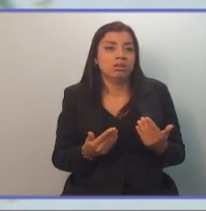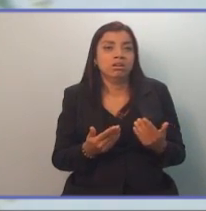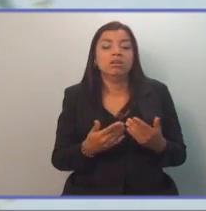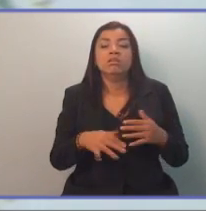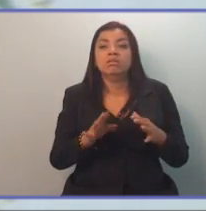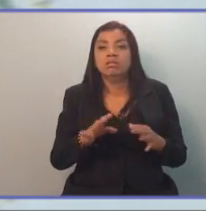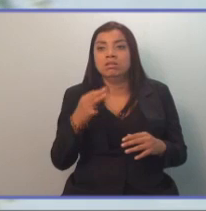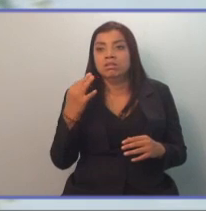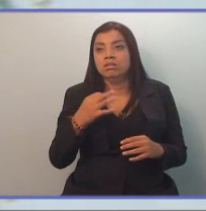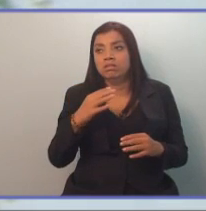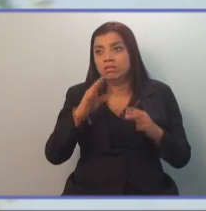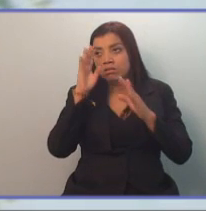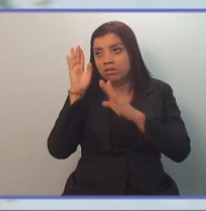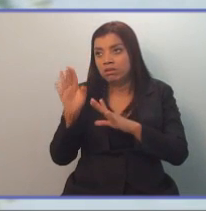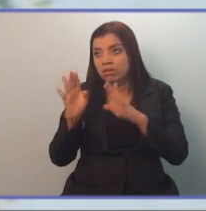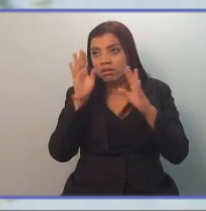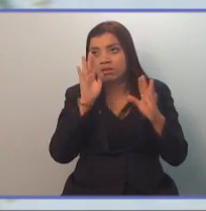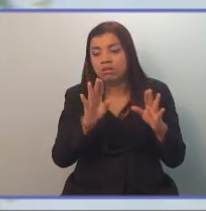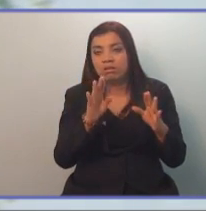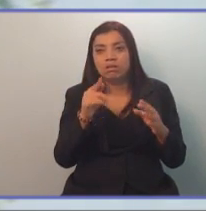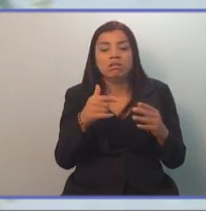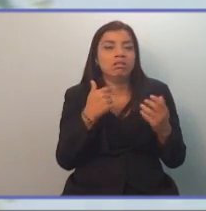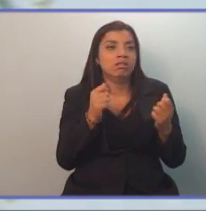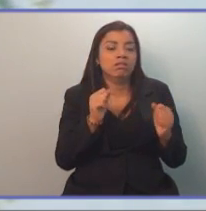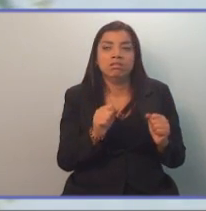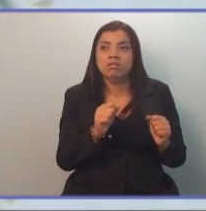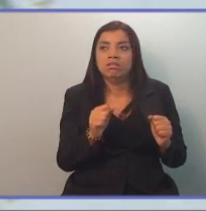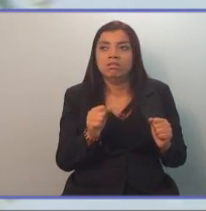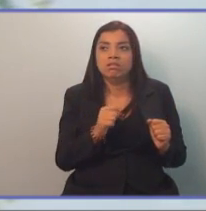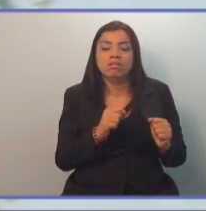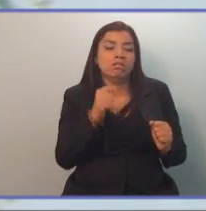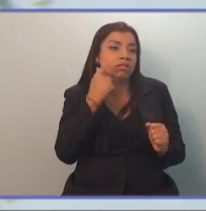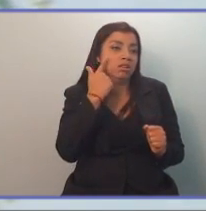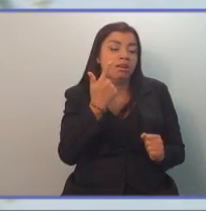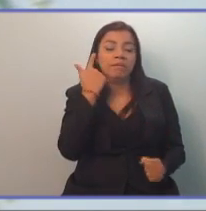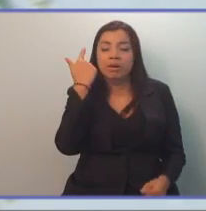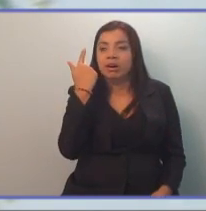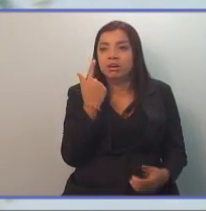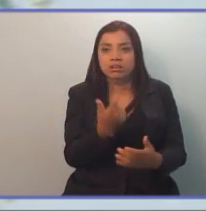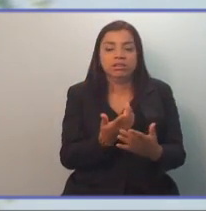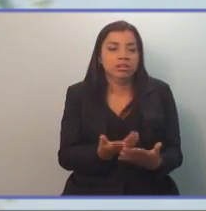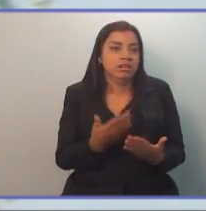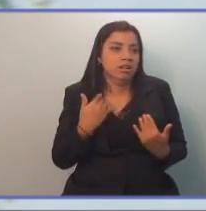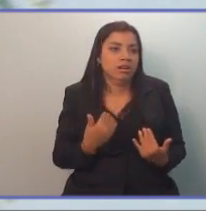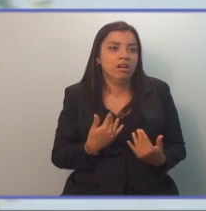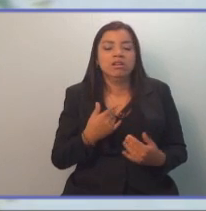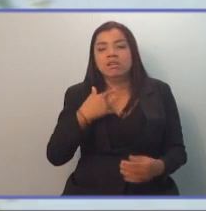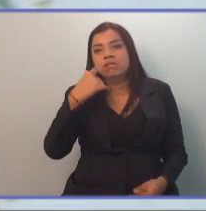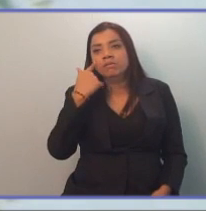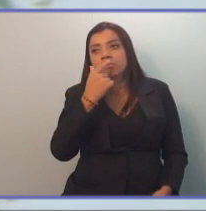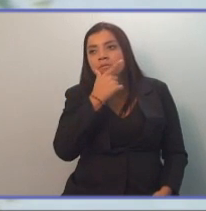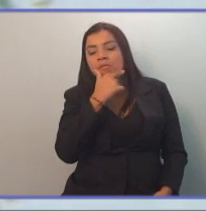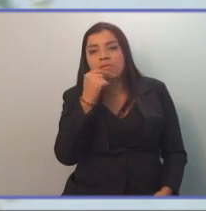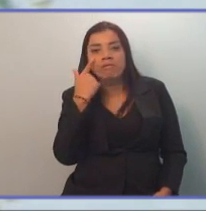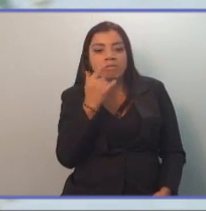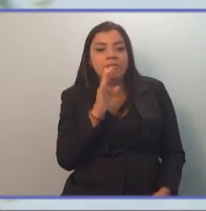debemos también de respetar el funcionario. Si el peor delincuente tiene el derecho a la presunción de inocencia, ¿por qué